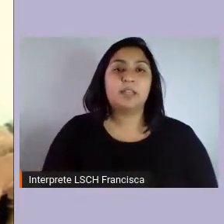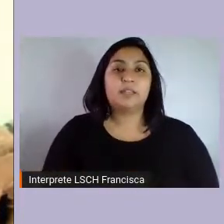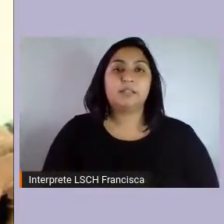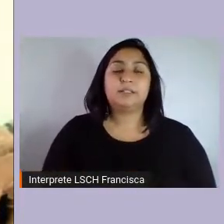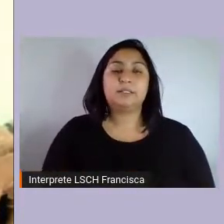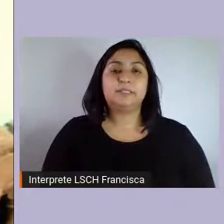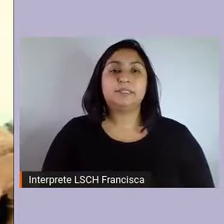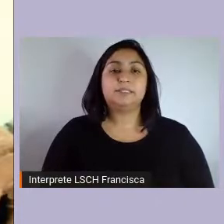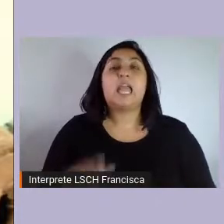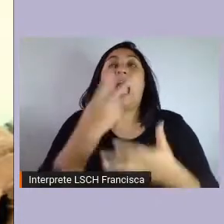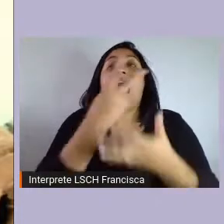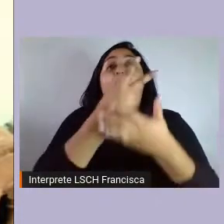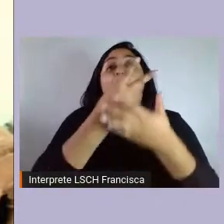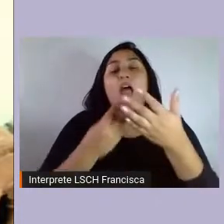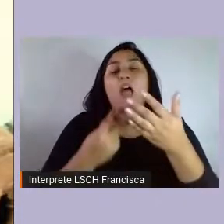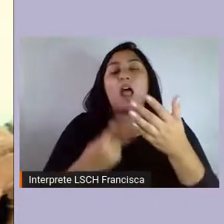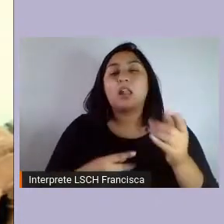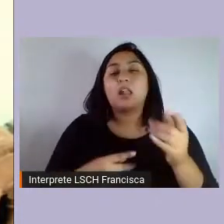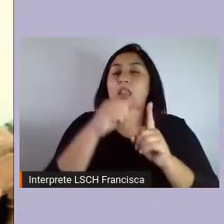encuentra, el año